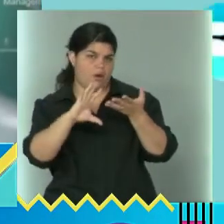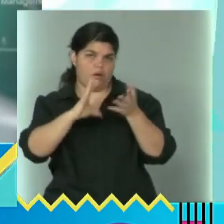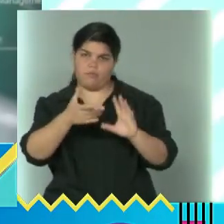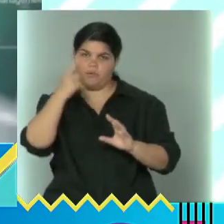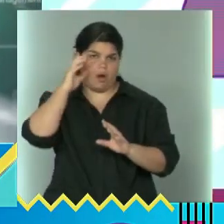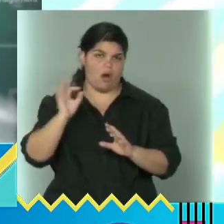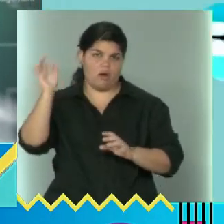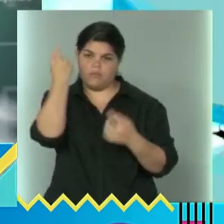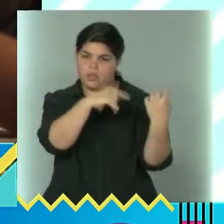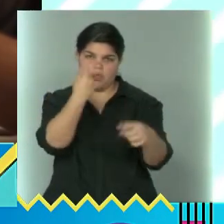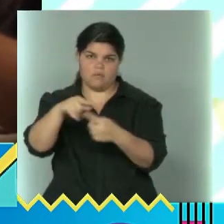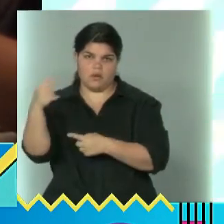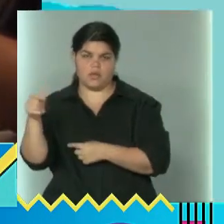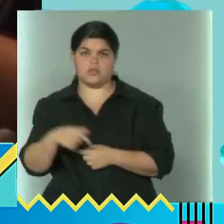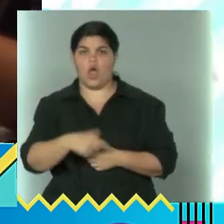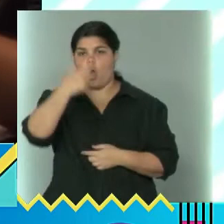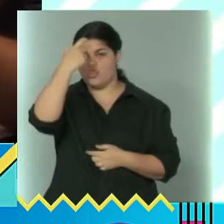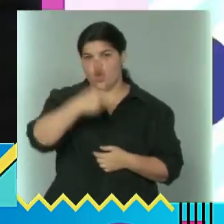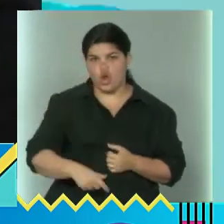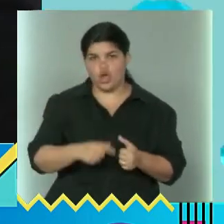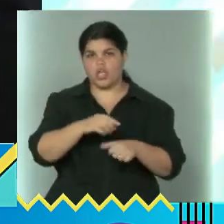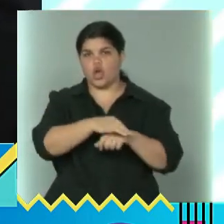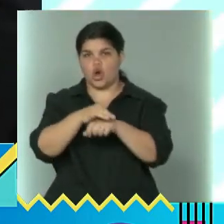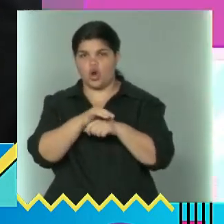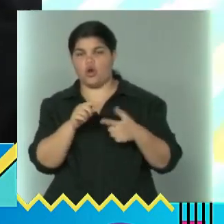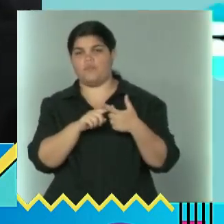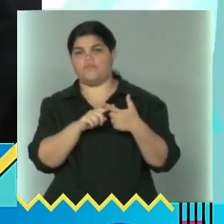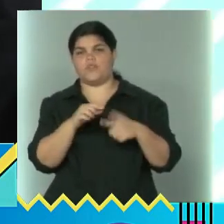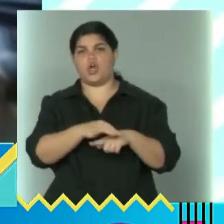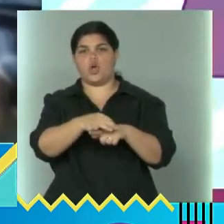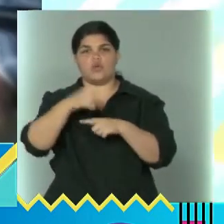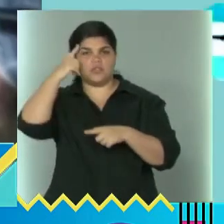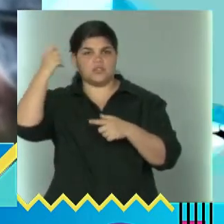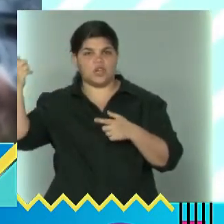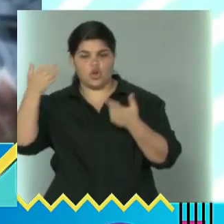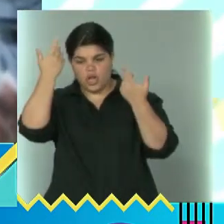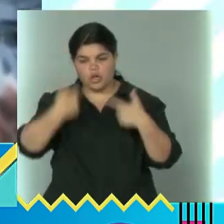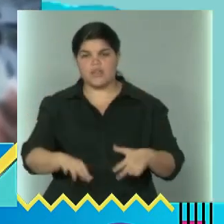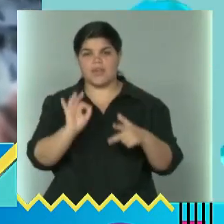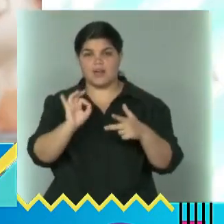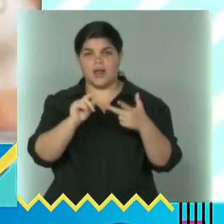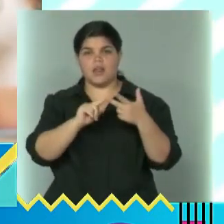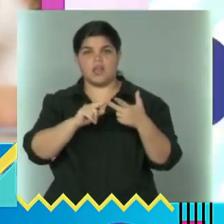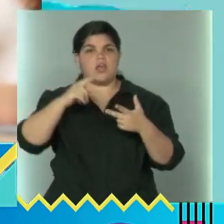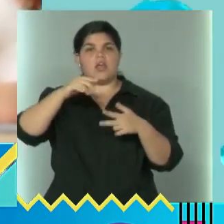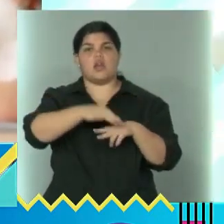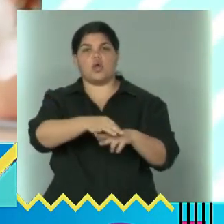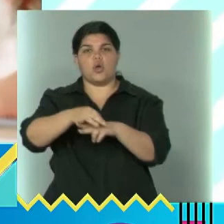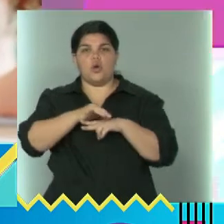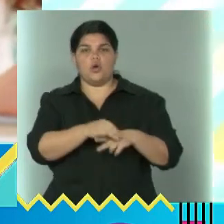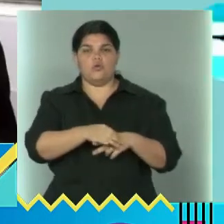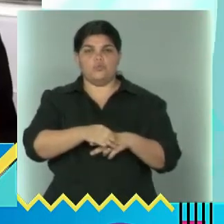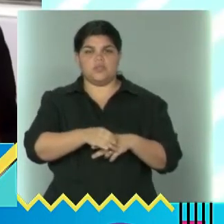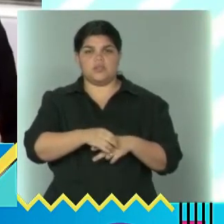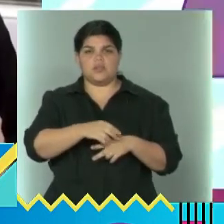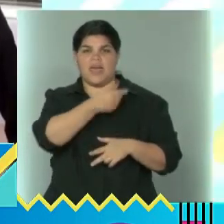coaching, el coaching ontológico, el coaching psicológico integral y el coaching ejecutivo. El coaching